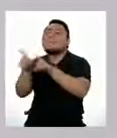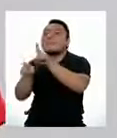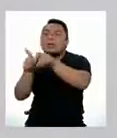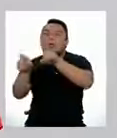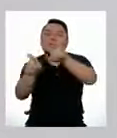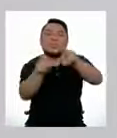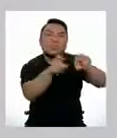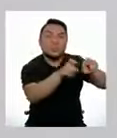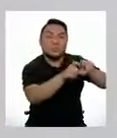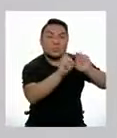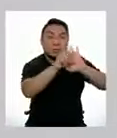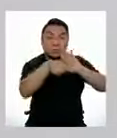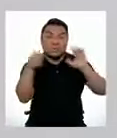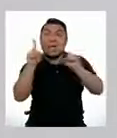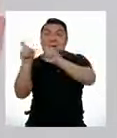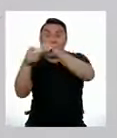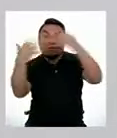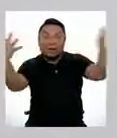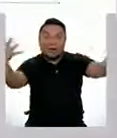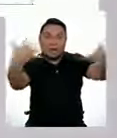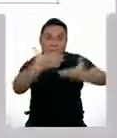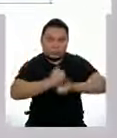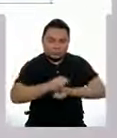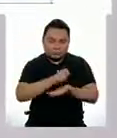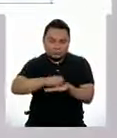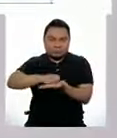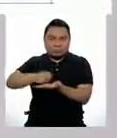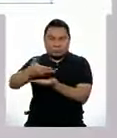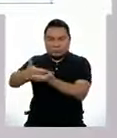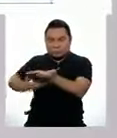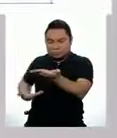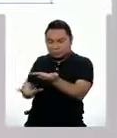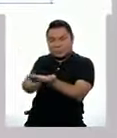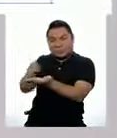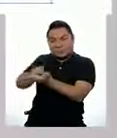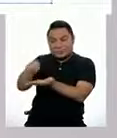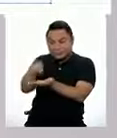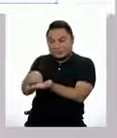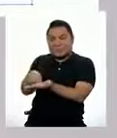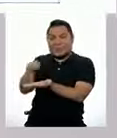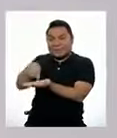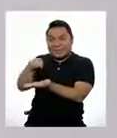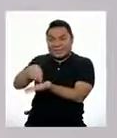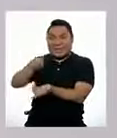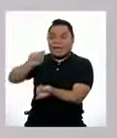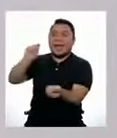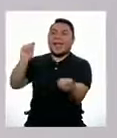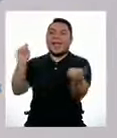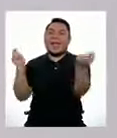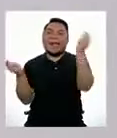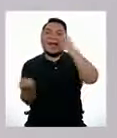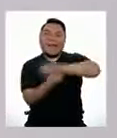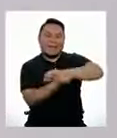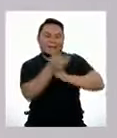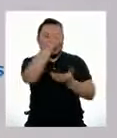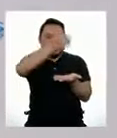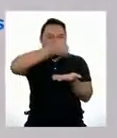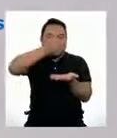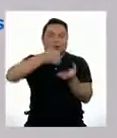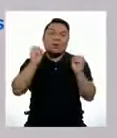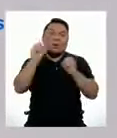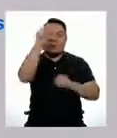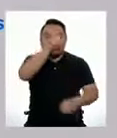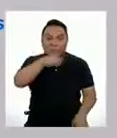encuesta. Luego, organicen los datos en una tabla como esta y finalmente realicen un gráfico de barras o